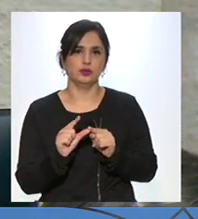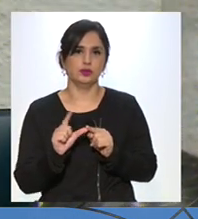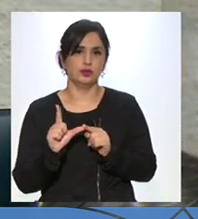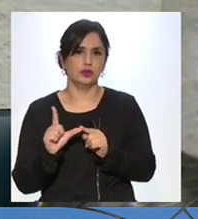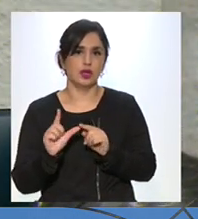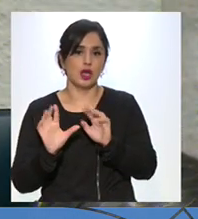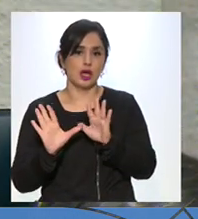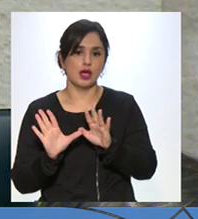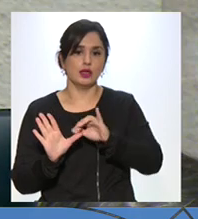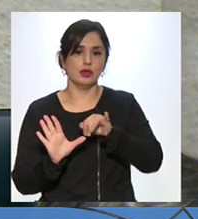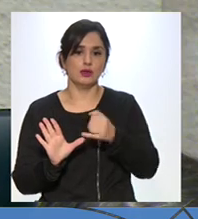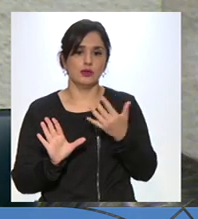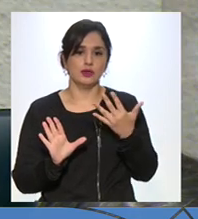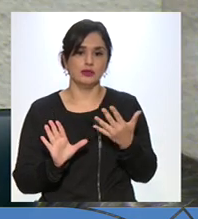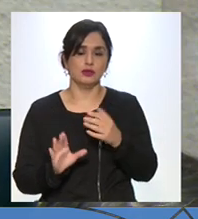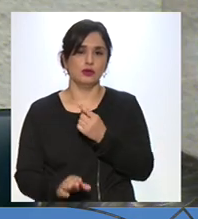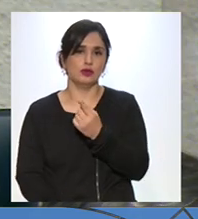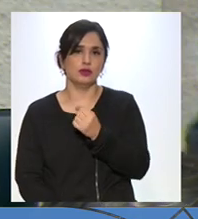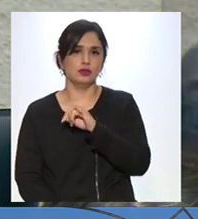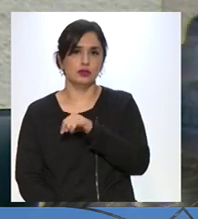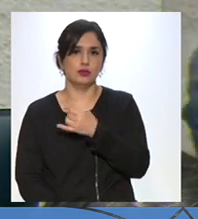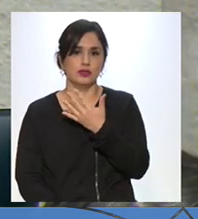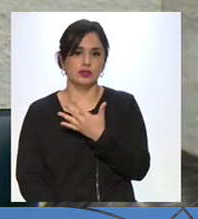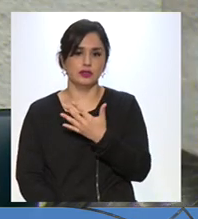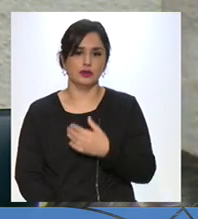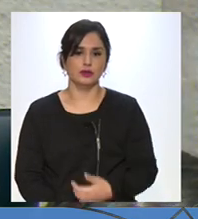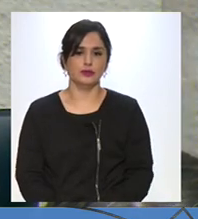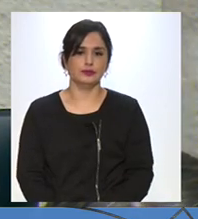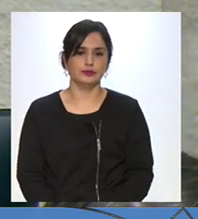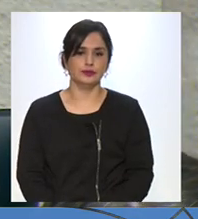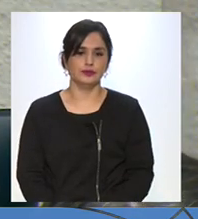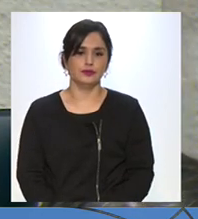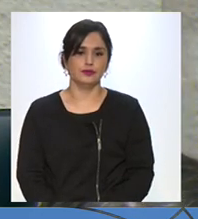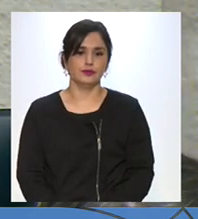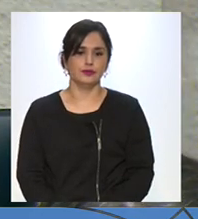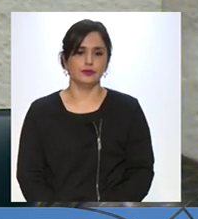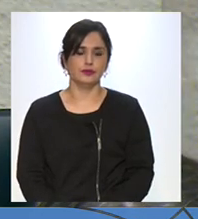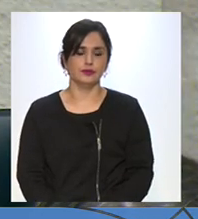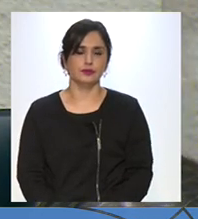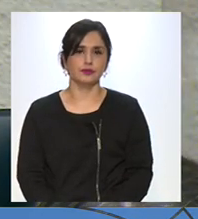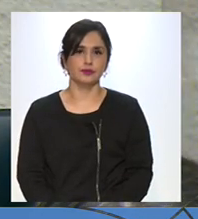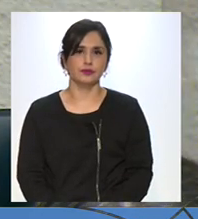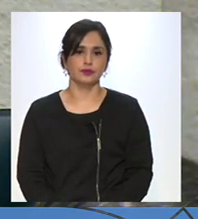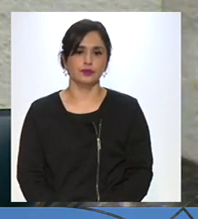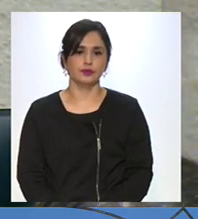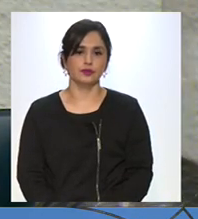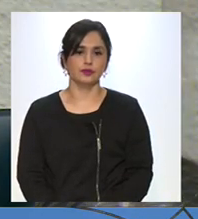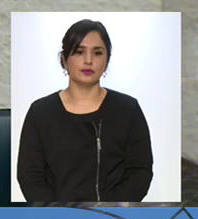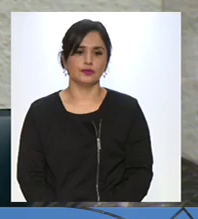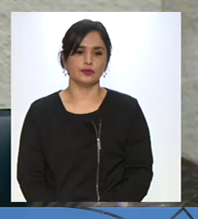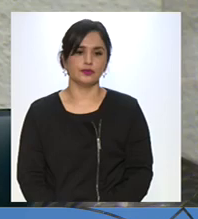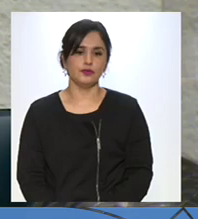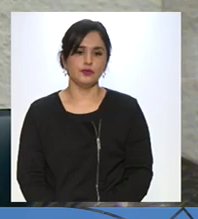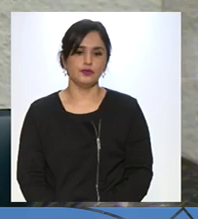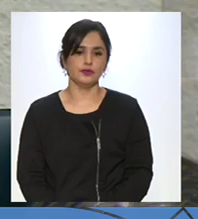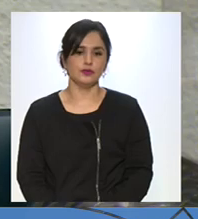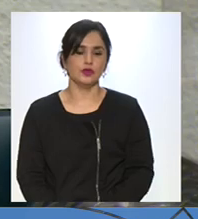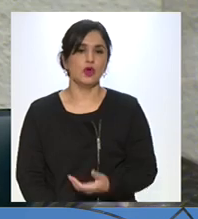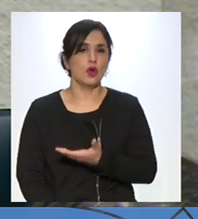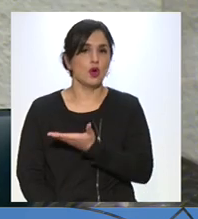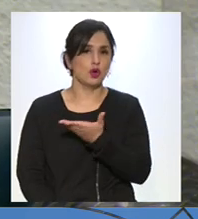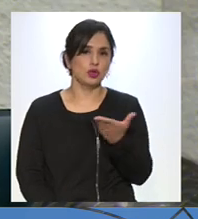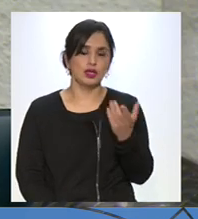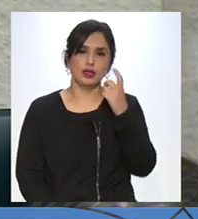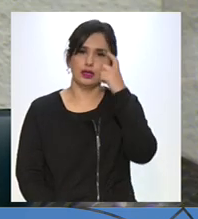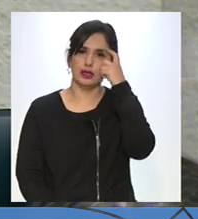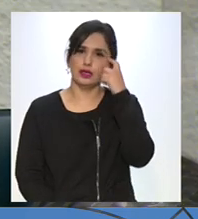10.5 y 11.5, ese es el rango. La contrapartida de ello es que probablemente, por lo menos ustedes están estimando